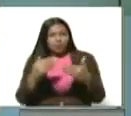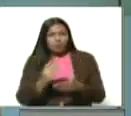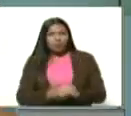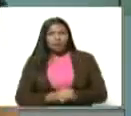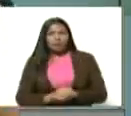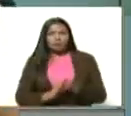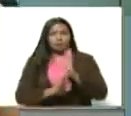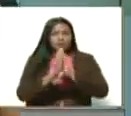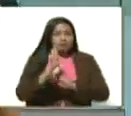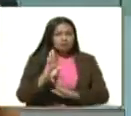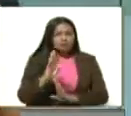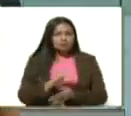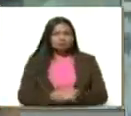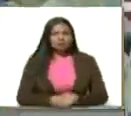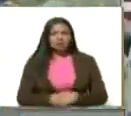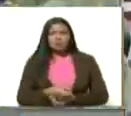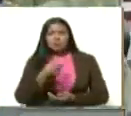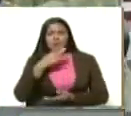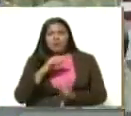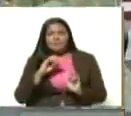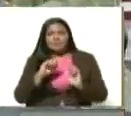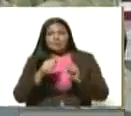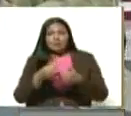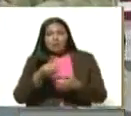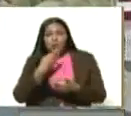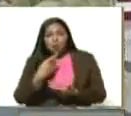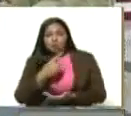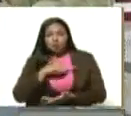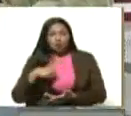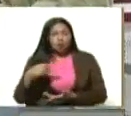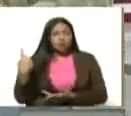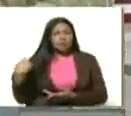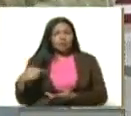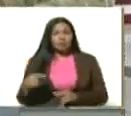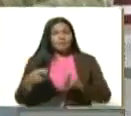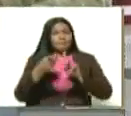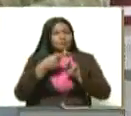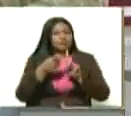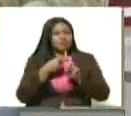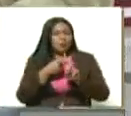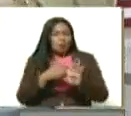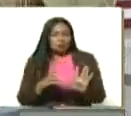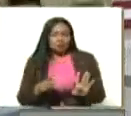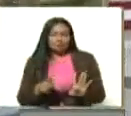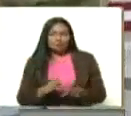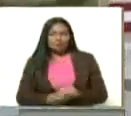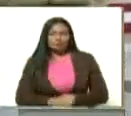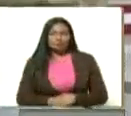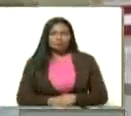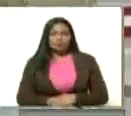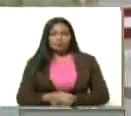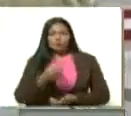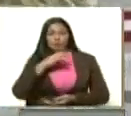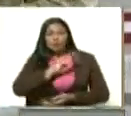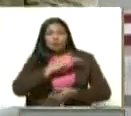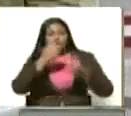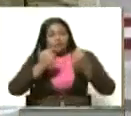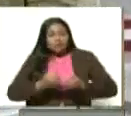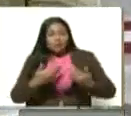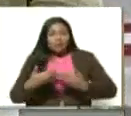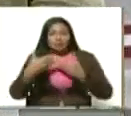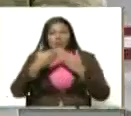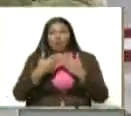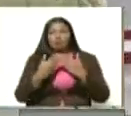se ha incrementado. Partiendo de ahí, lo bueno que tenemos y lo positivo es que precisamente con el fortalecimiento y el estudio